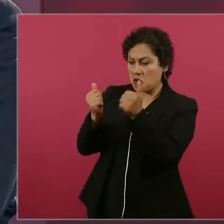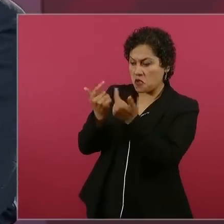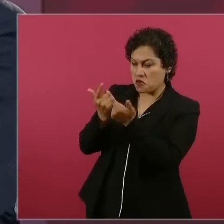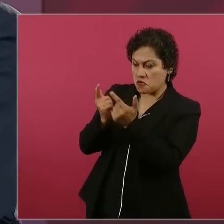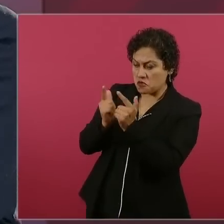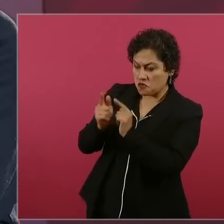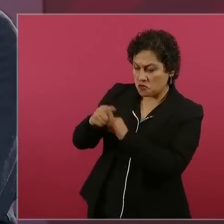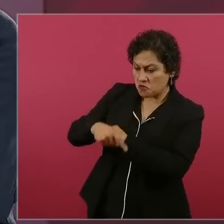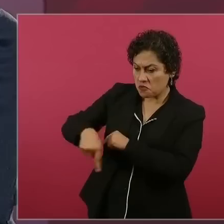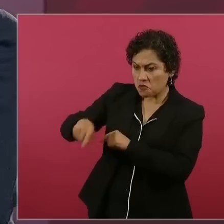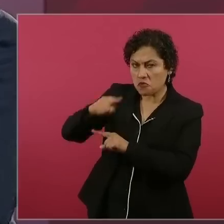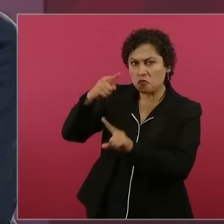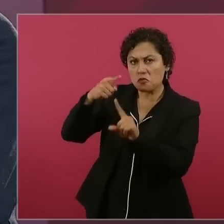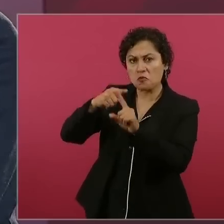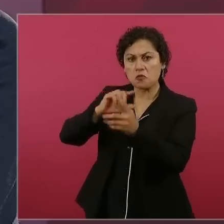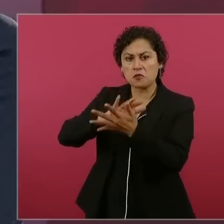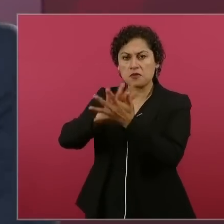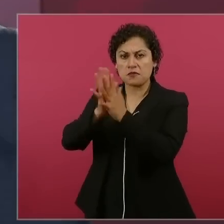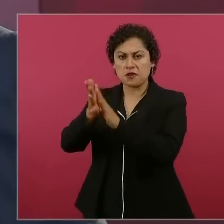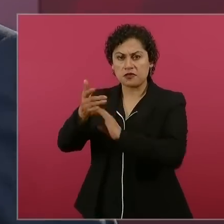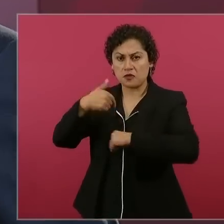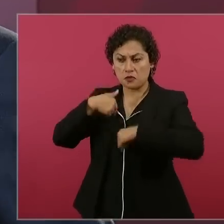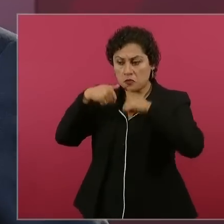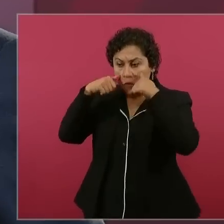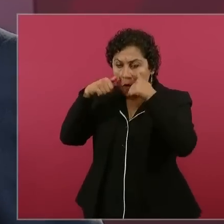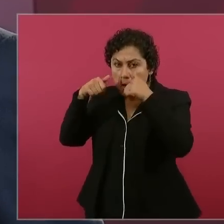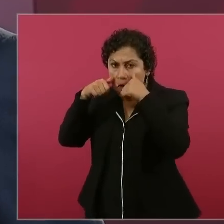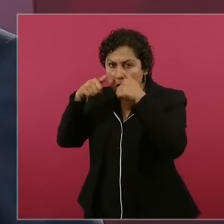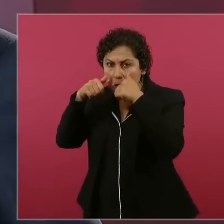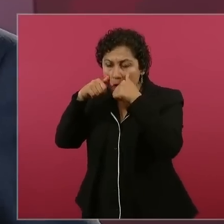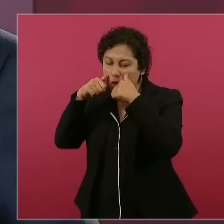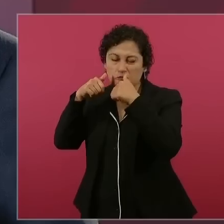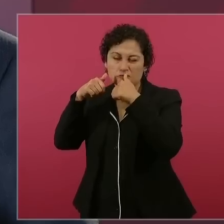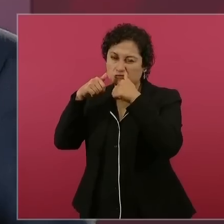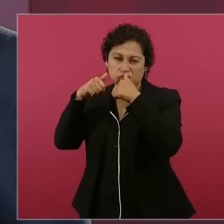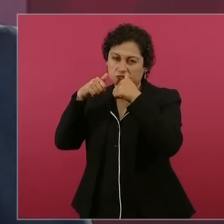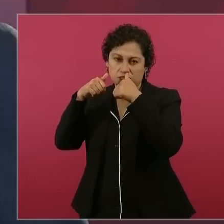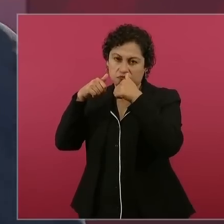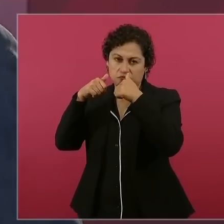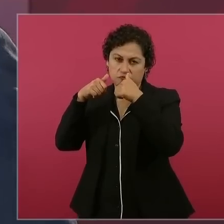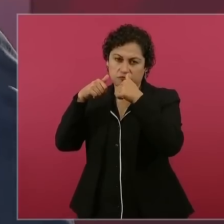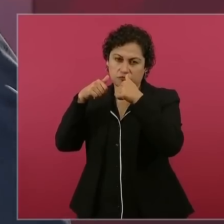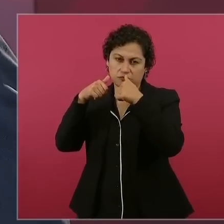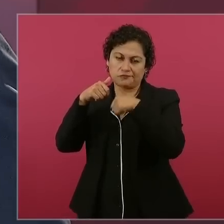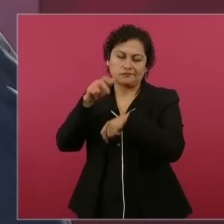que por cuestiones de carácter formal,